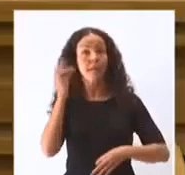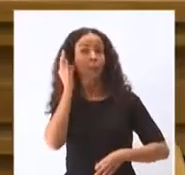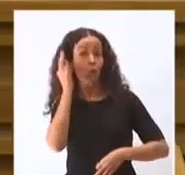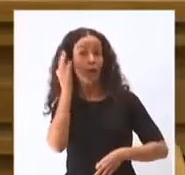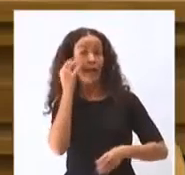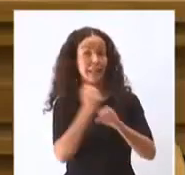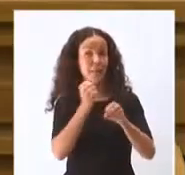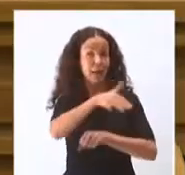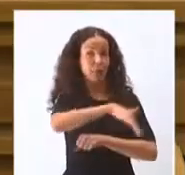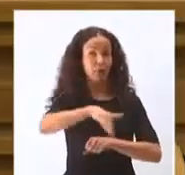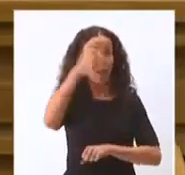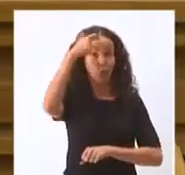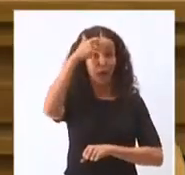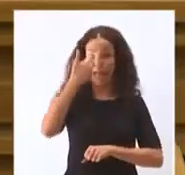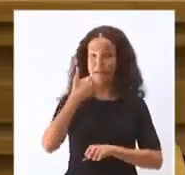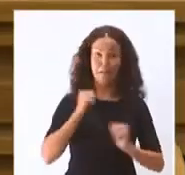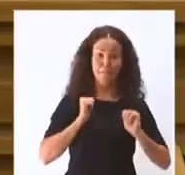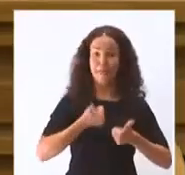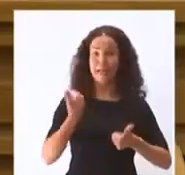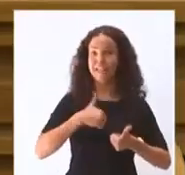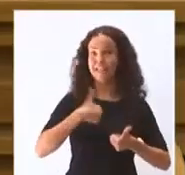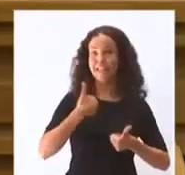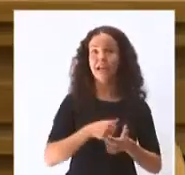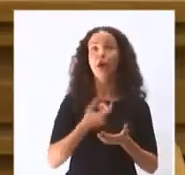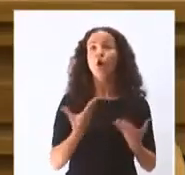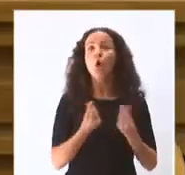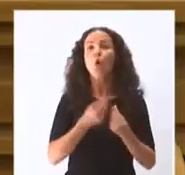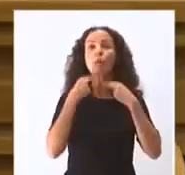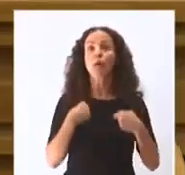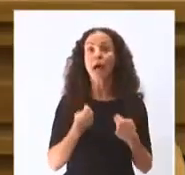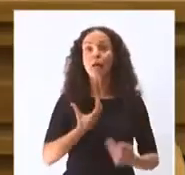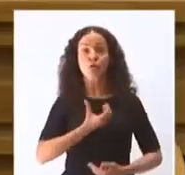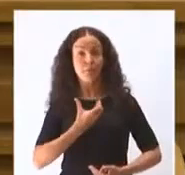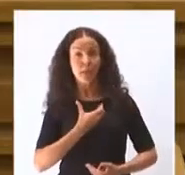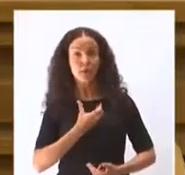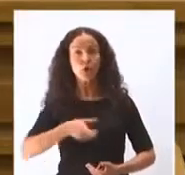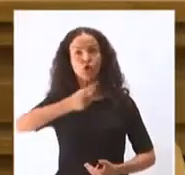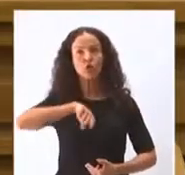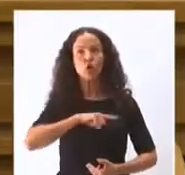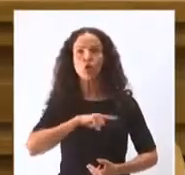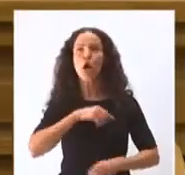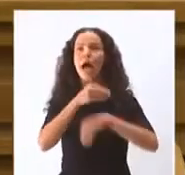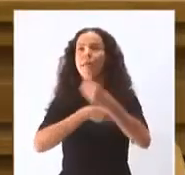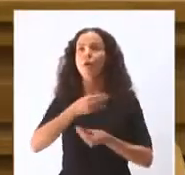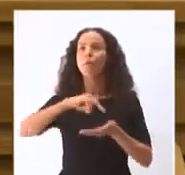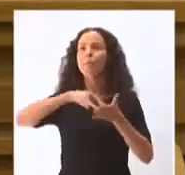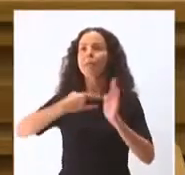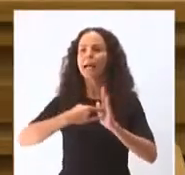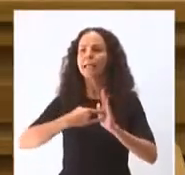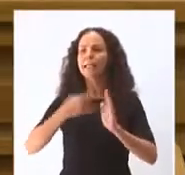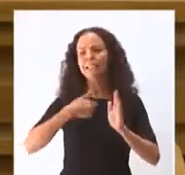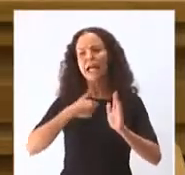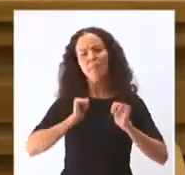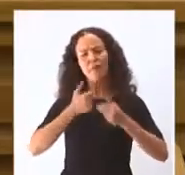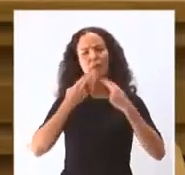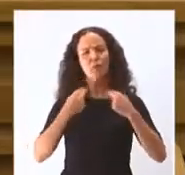a empezar a poner en marcha constantes junto con diputaciones y ayuntamientos vamos a desarrollar un plan que ha empezado la diputación de guadalajara